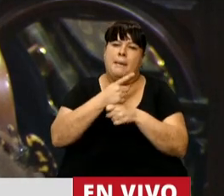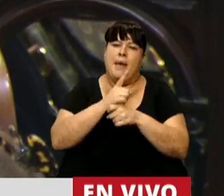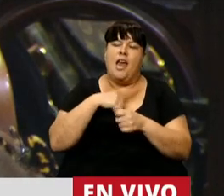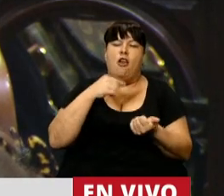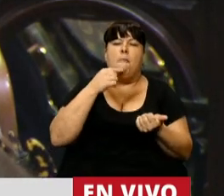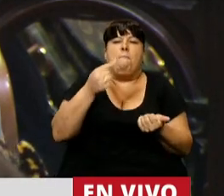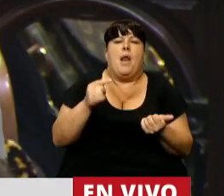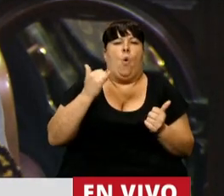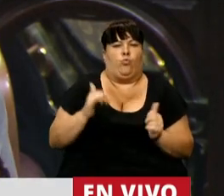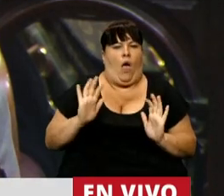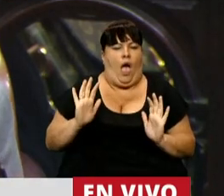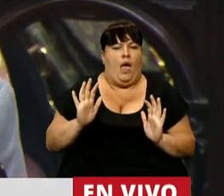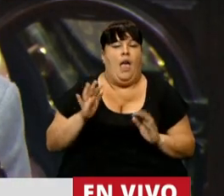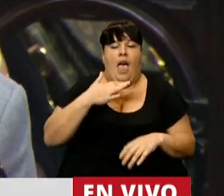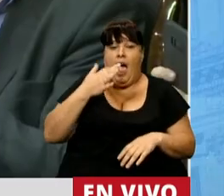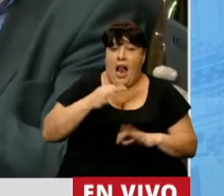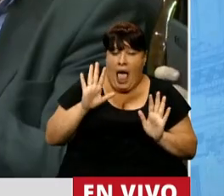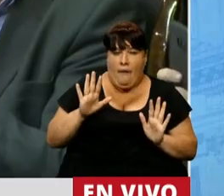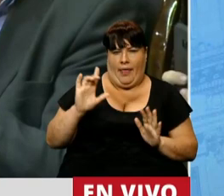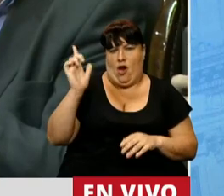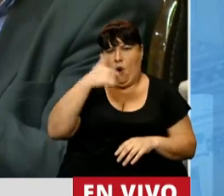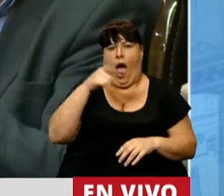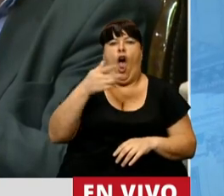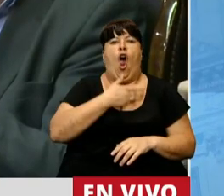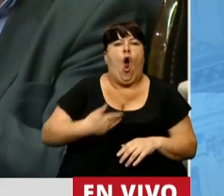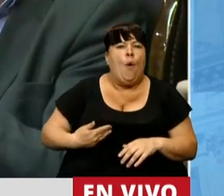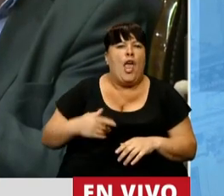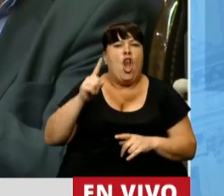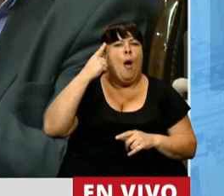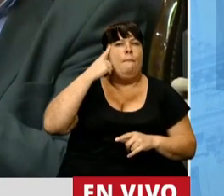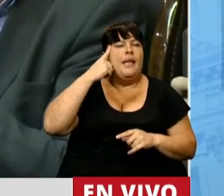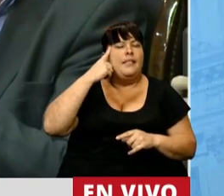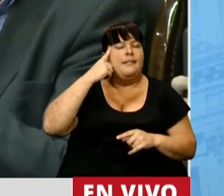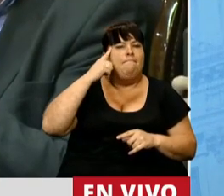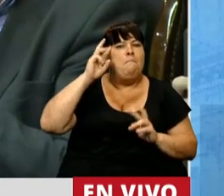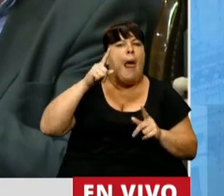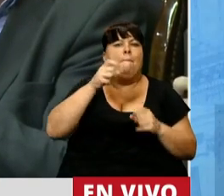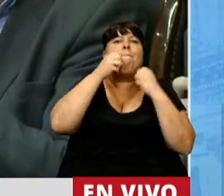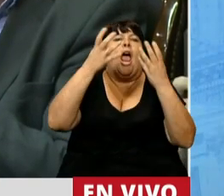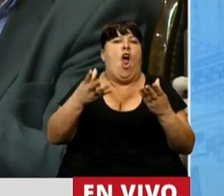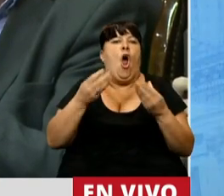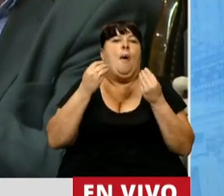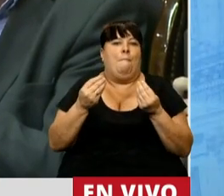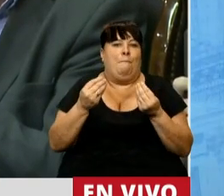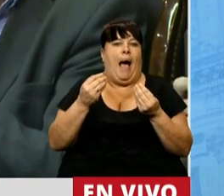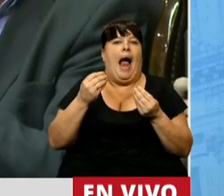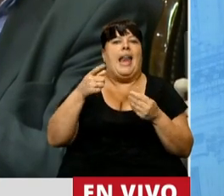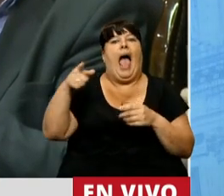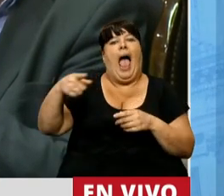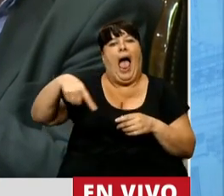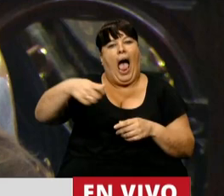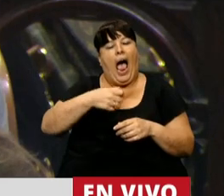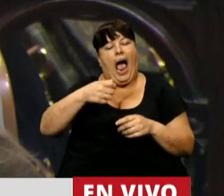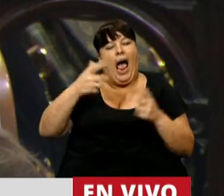algunas preguntas. La verdad que es increíble que el gobierno no tenga una idea superadora que apelar a ajustar a los